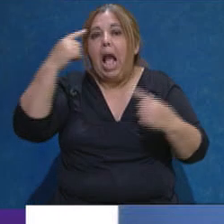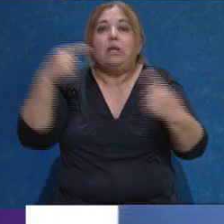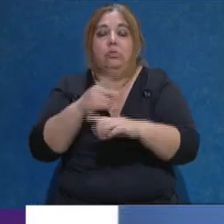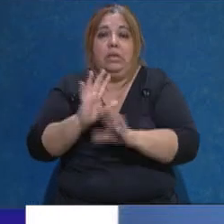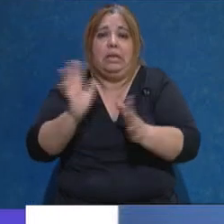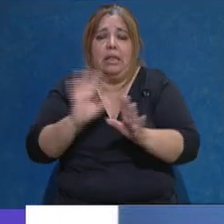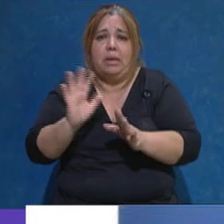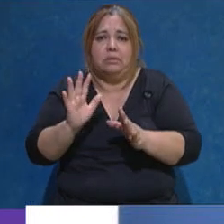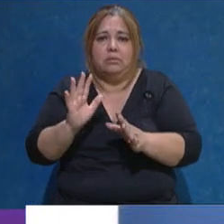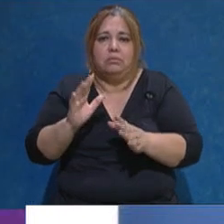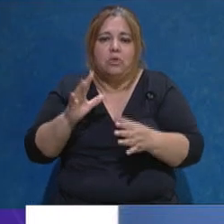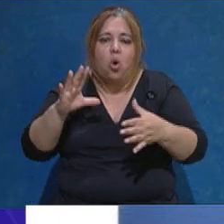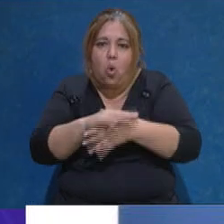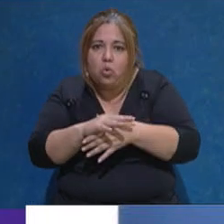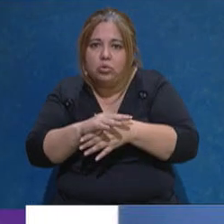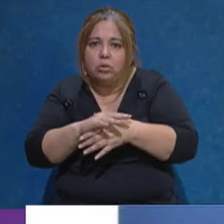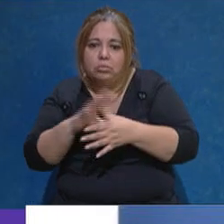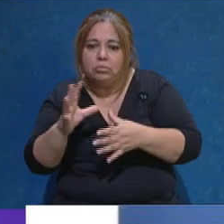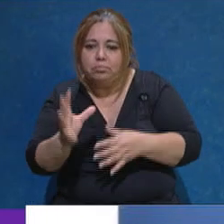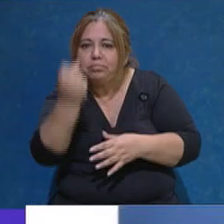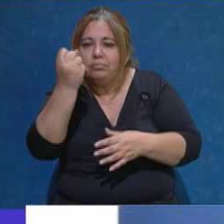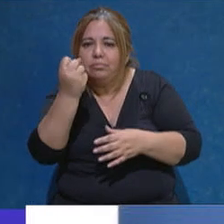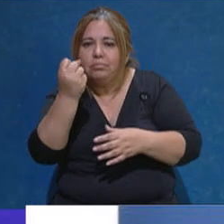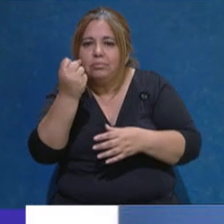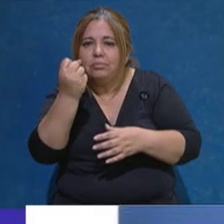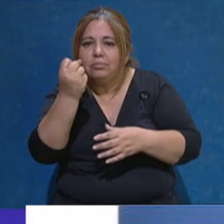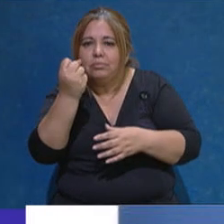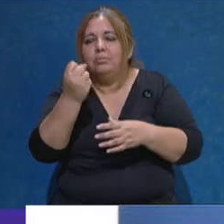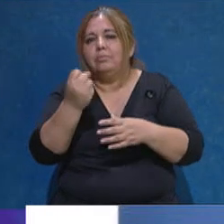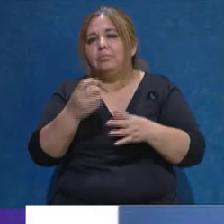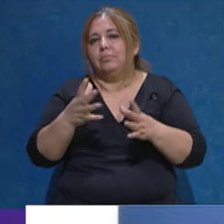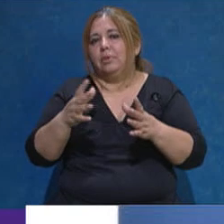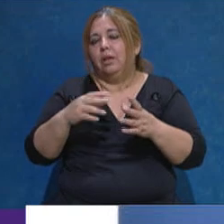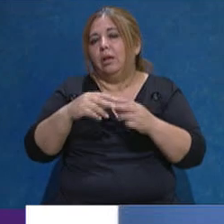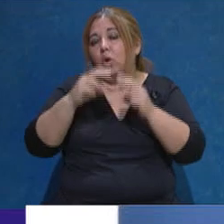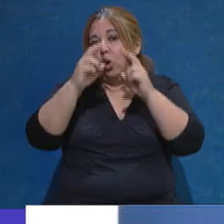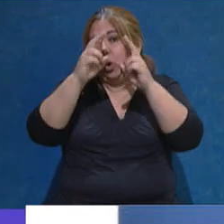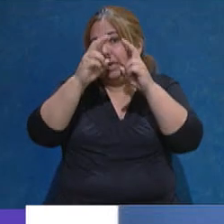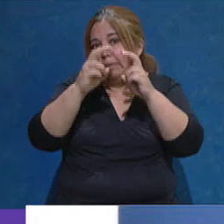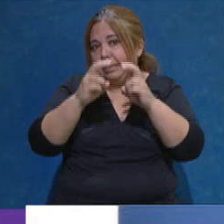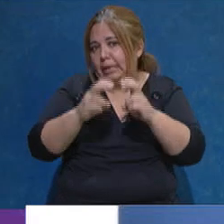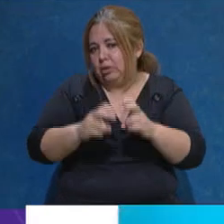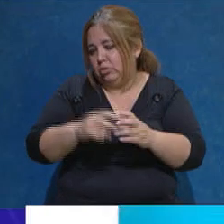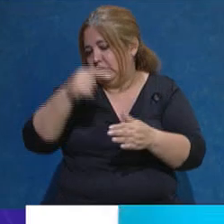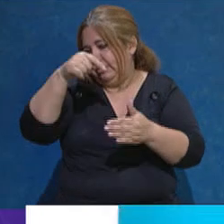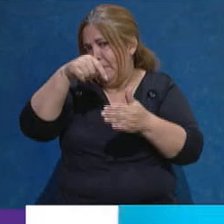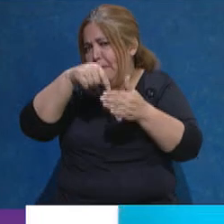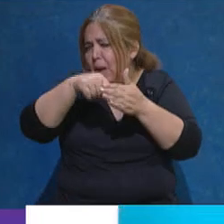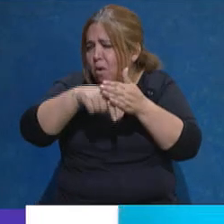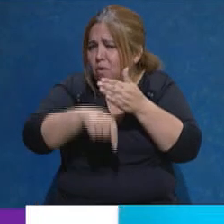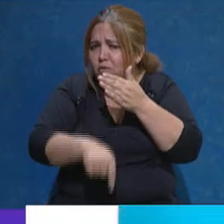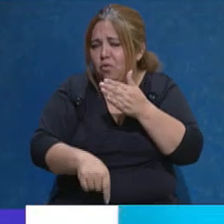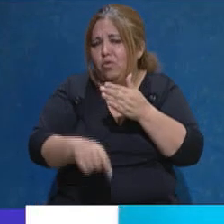calle, dio pie a la iniciación de una investigación muy profunda que termina en Corrientes, con la detención